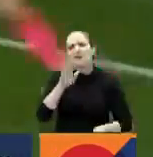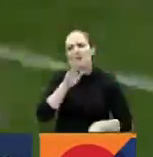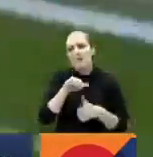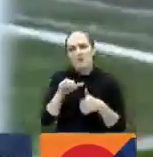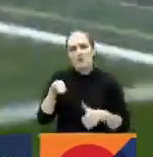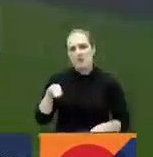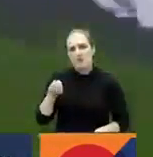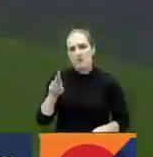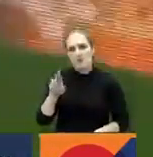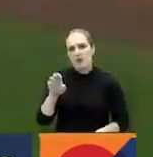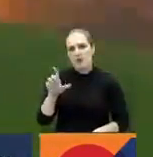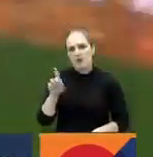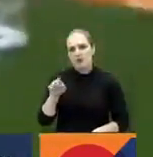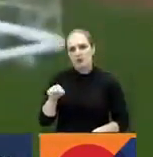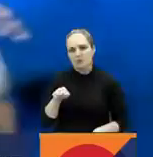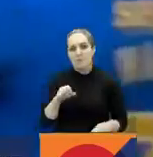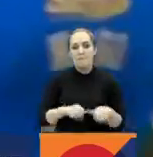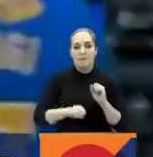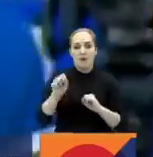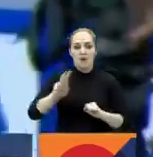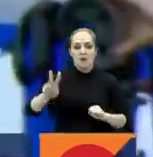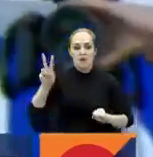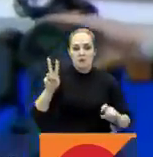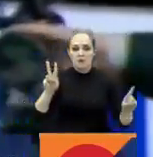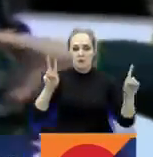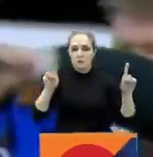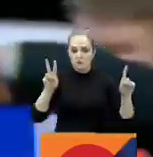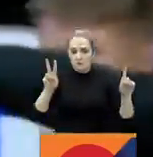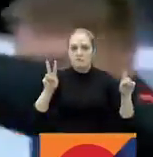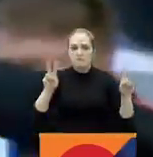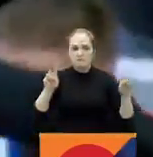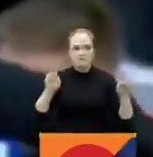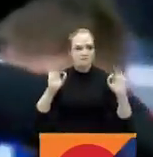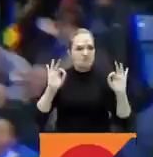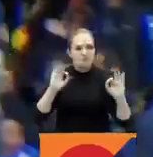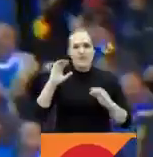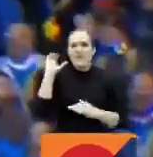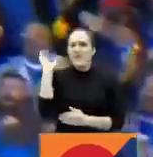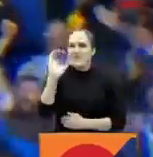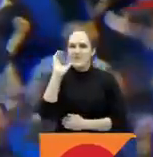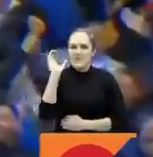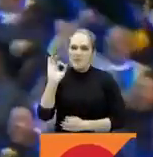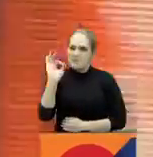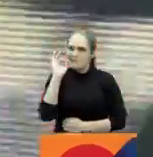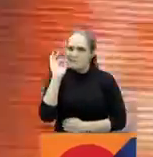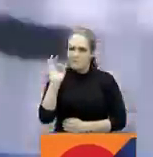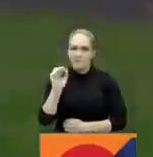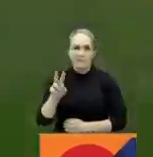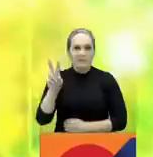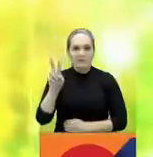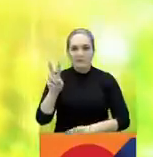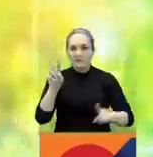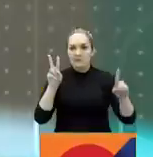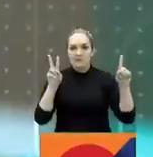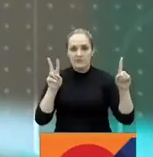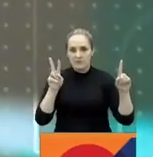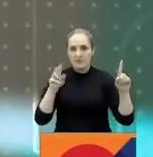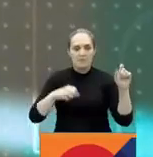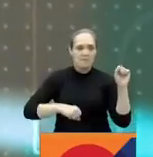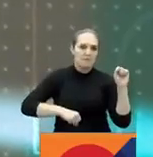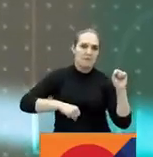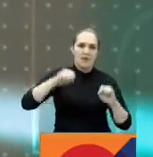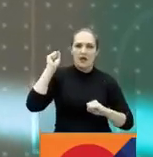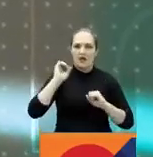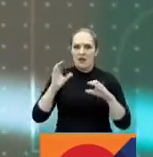al Hibernian. Buena anotación la de el jugador colombiano para convertir, por supuesto, el gol del triunfo de